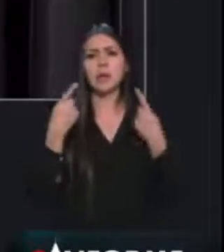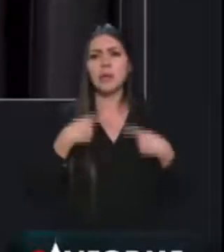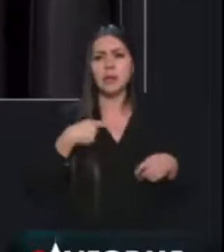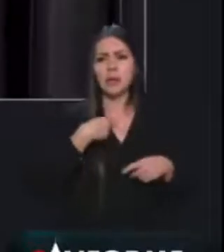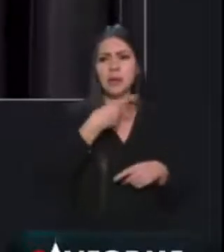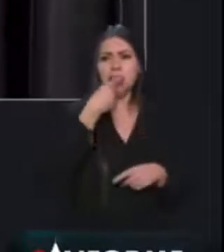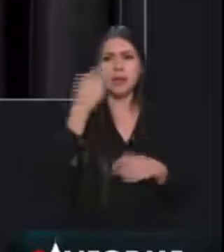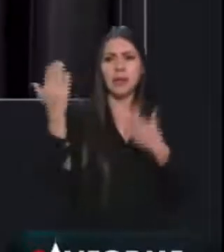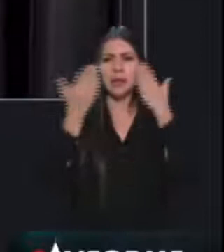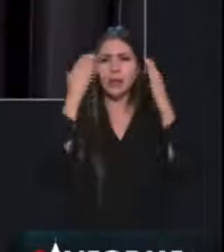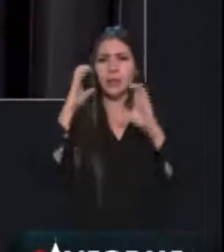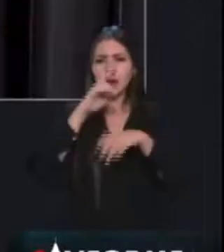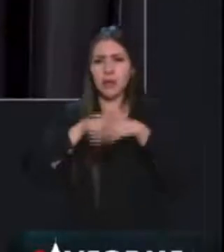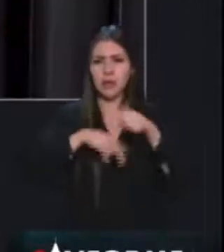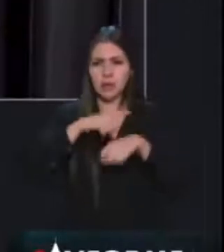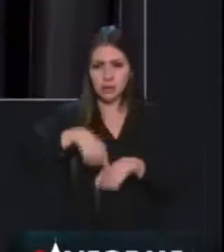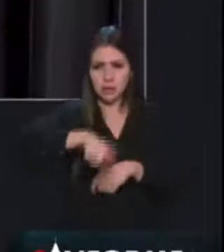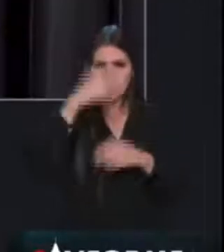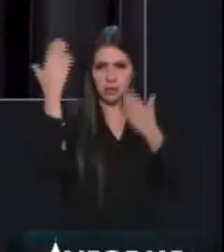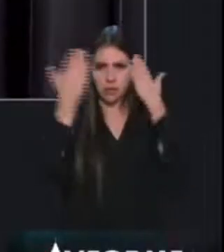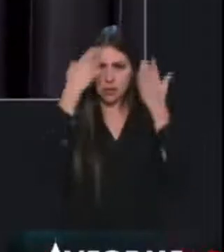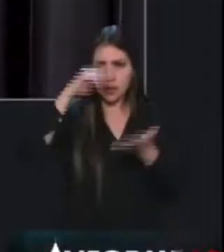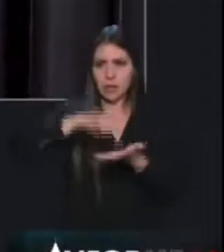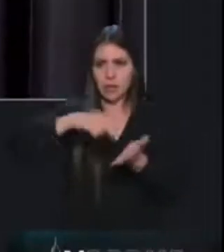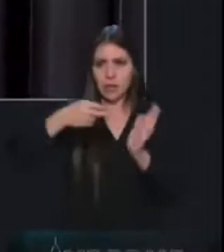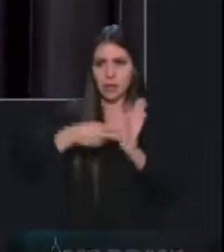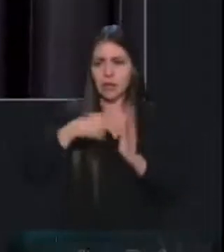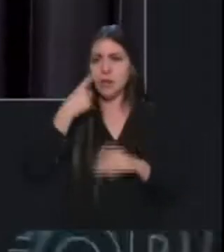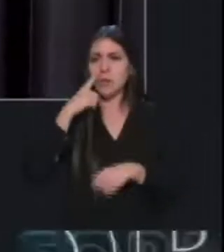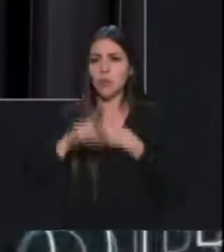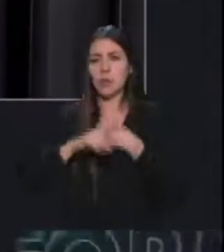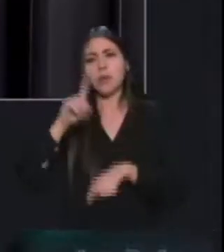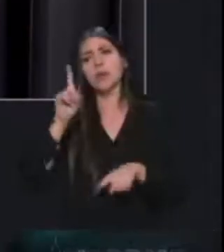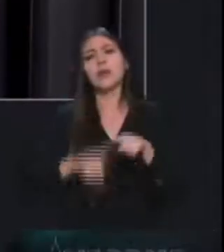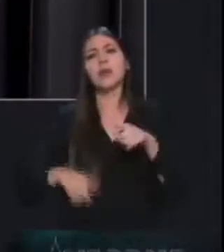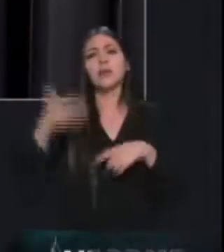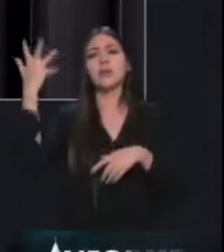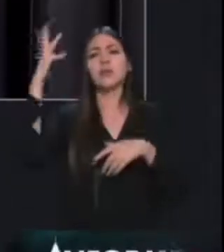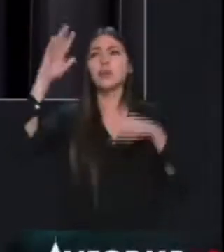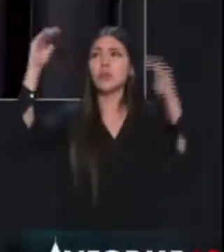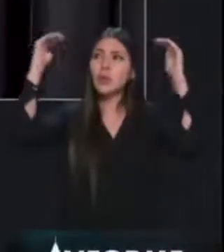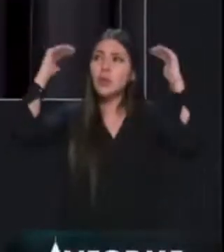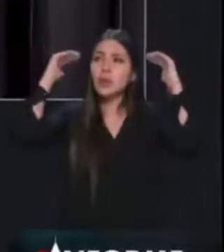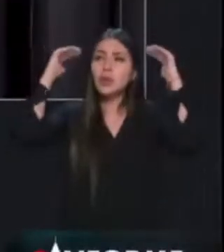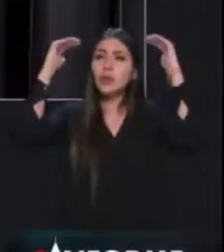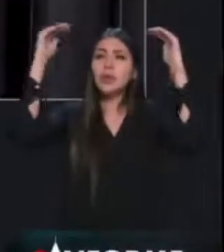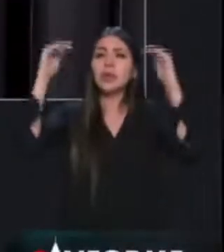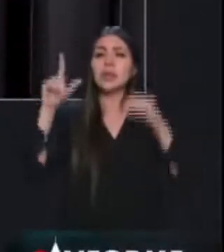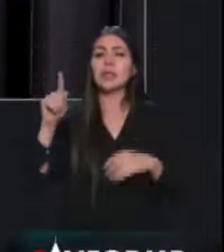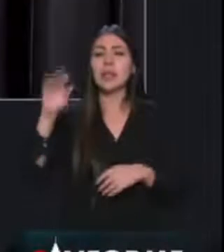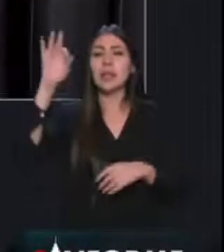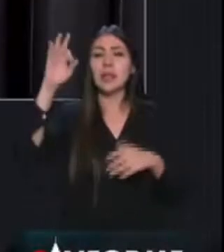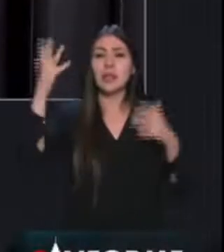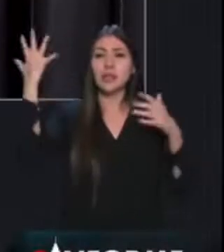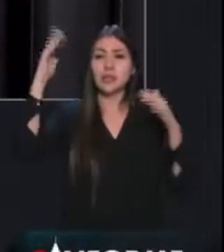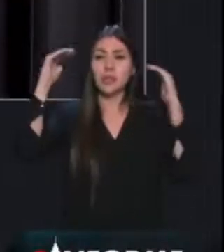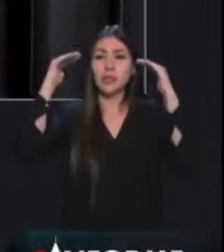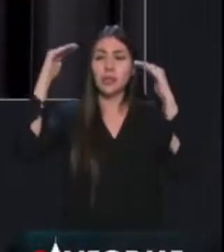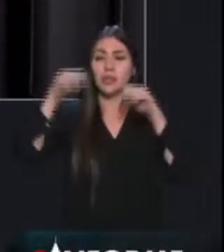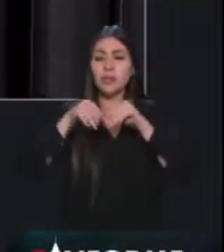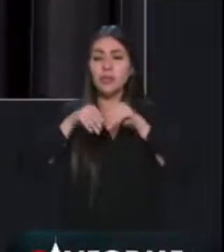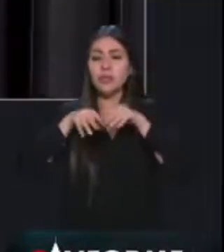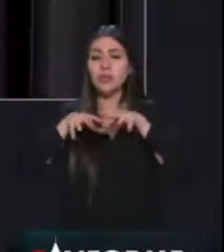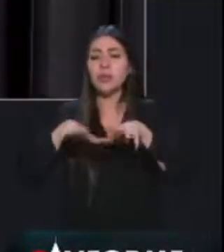este problema. Paneles solares, el 70% de la radiación solar se pierde, el